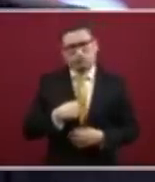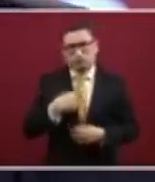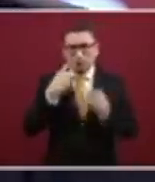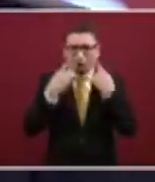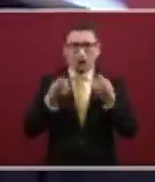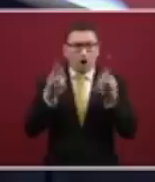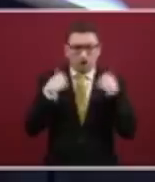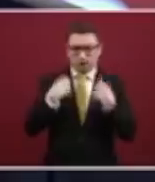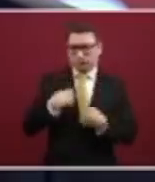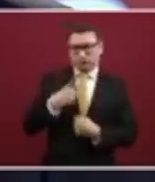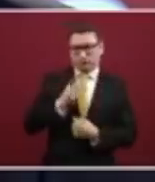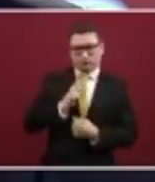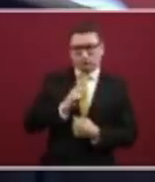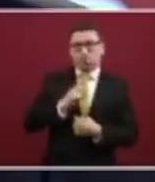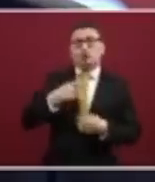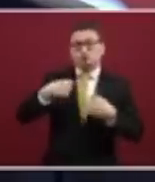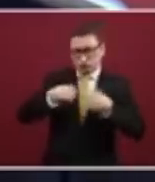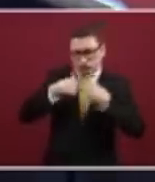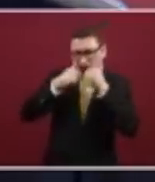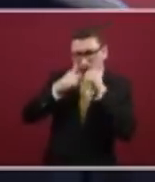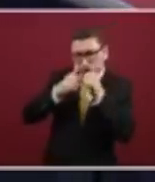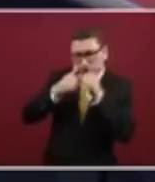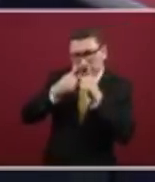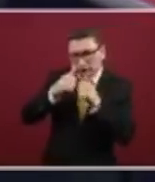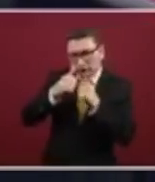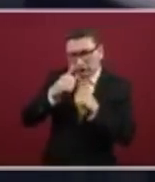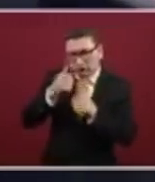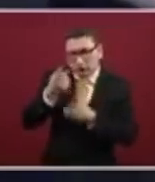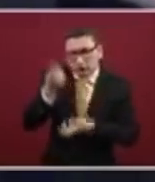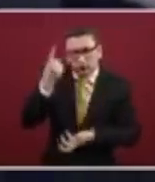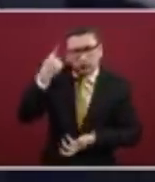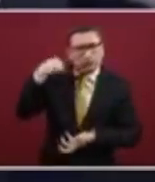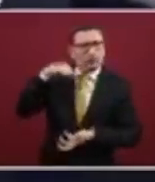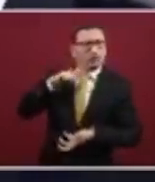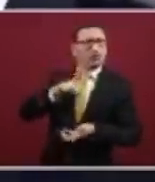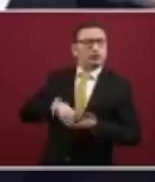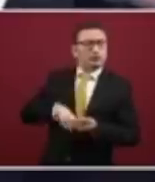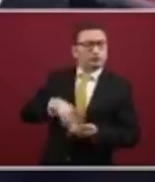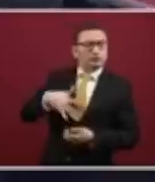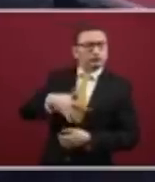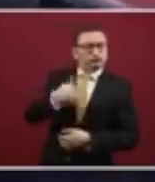Escucho y internalizo y